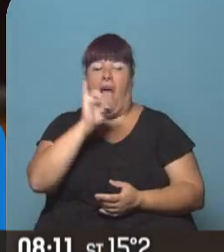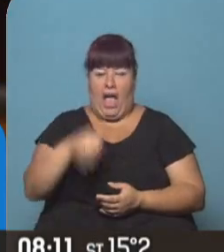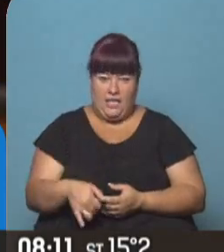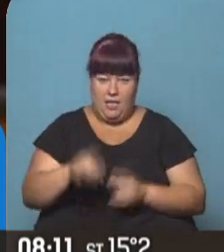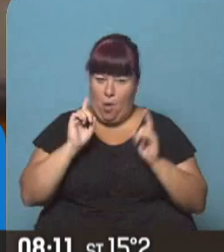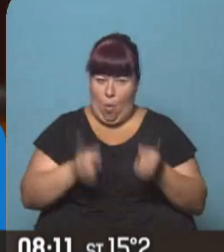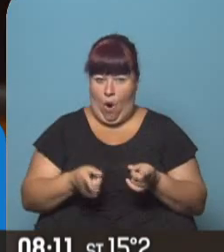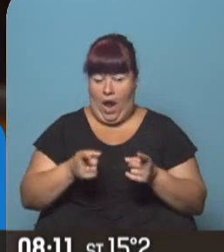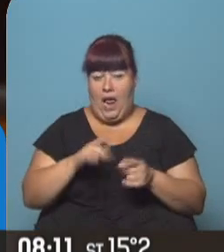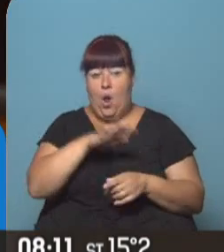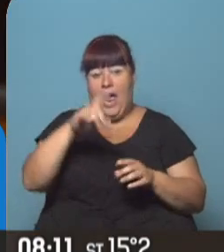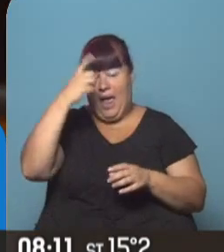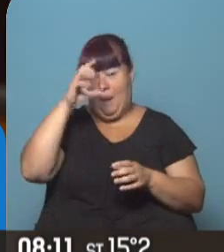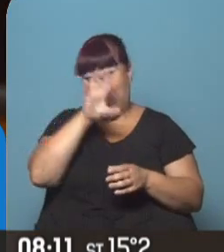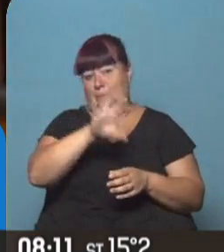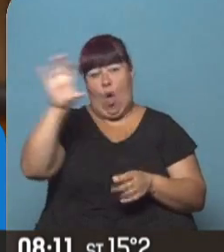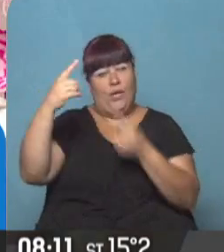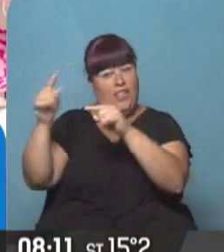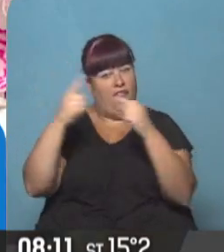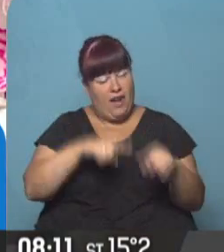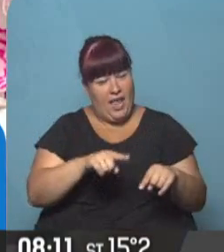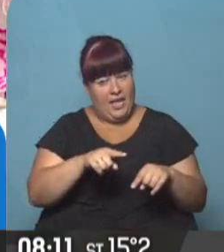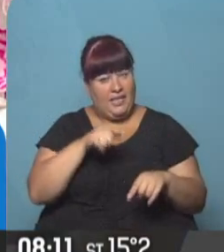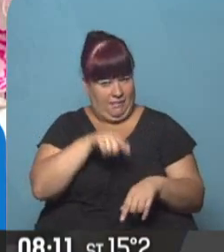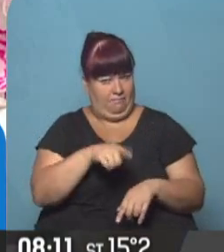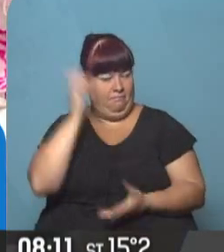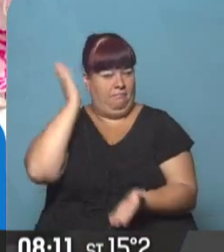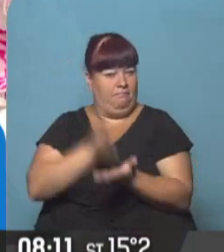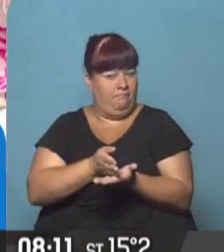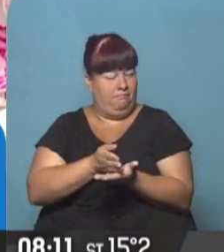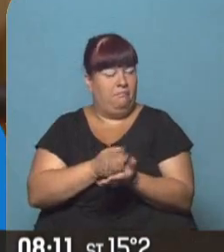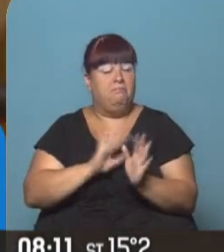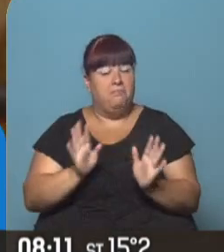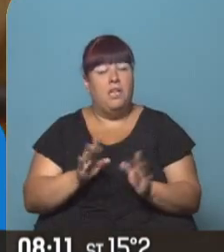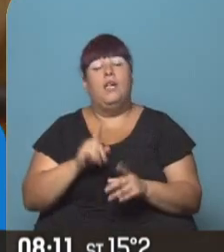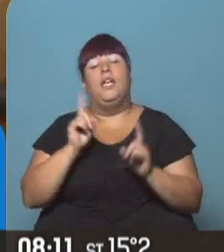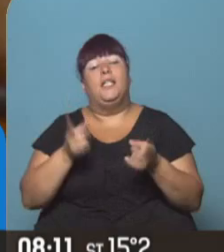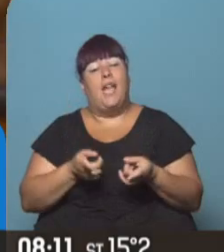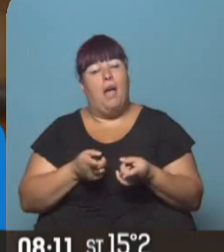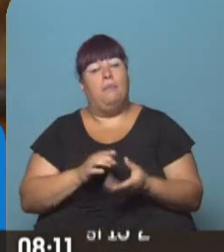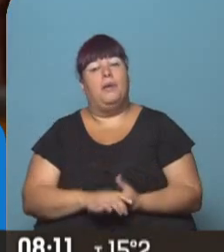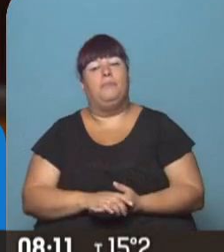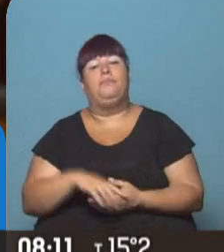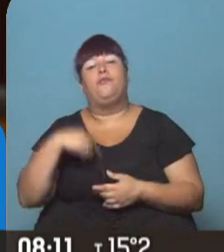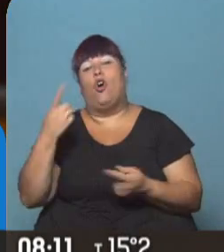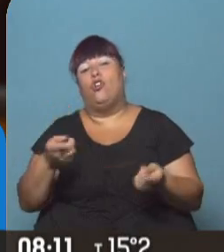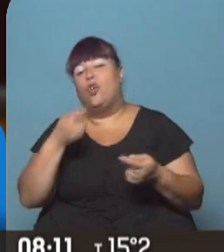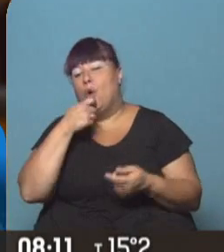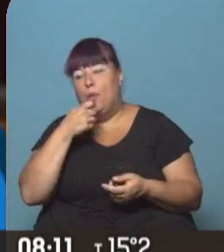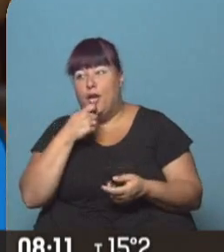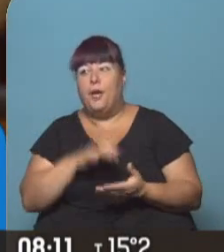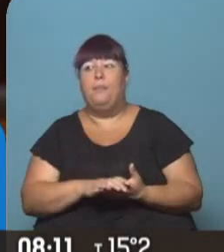aún estando en un estado diferente, produciendo esta condena, y hay casos en los